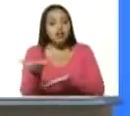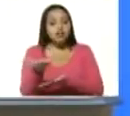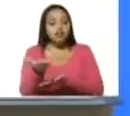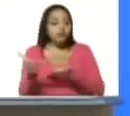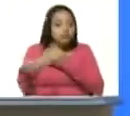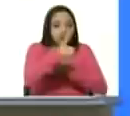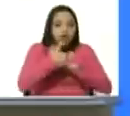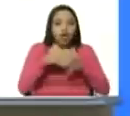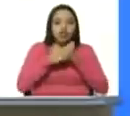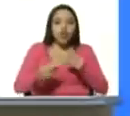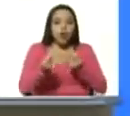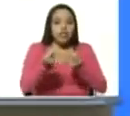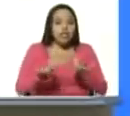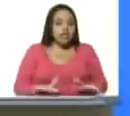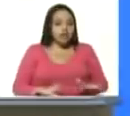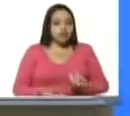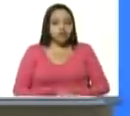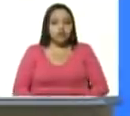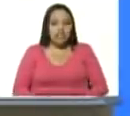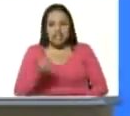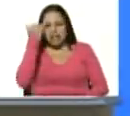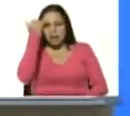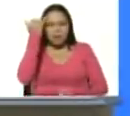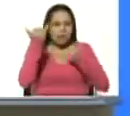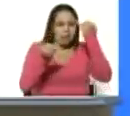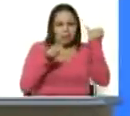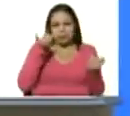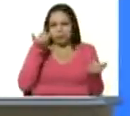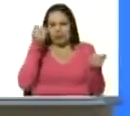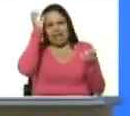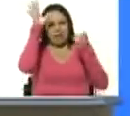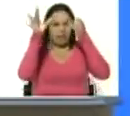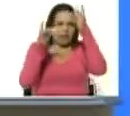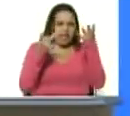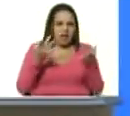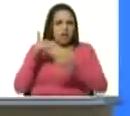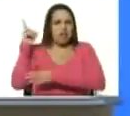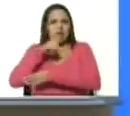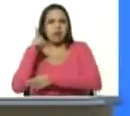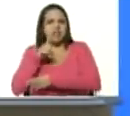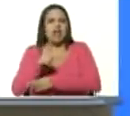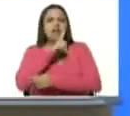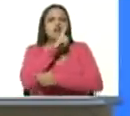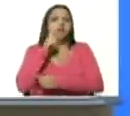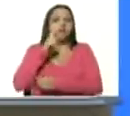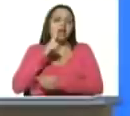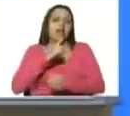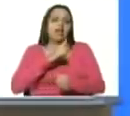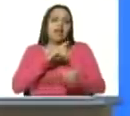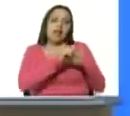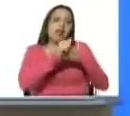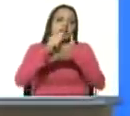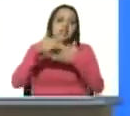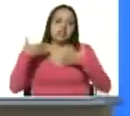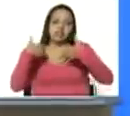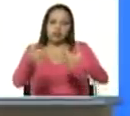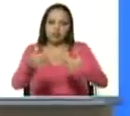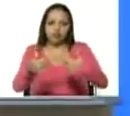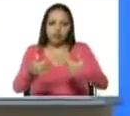bárbaros. Inventaron una falsedad que se llamó Héroes de la Salud, para poder sacarle más